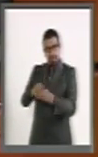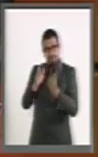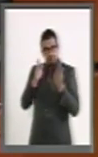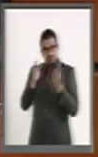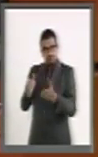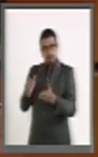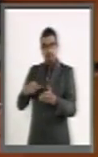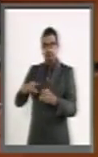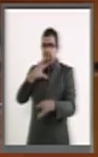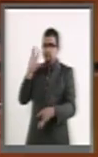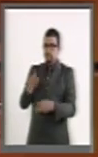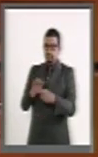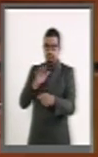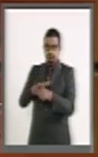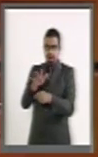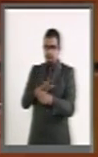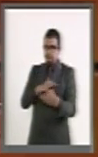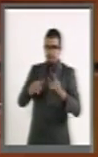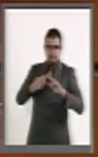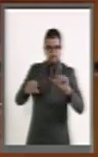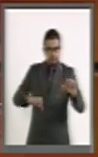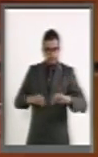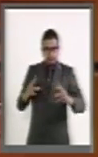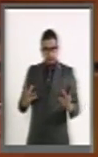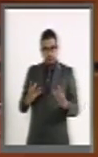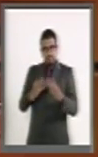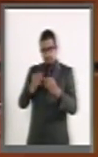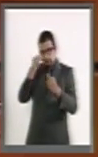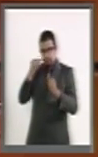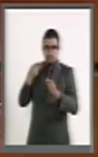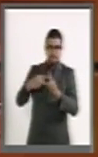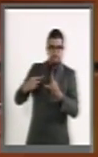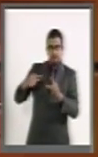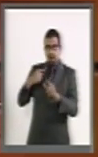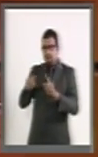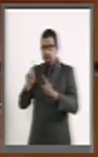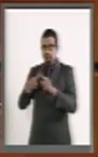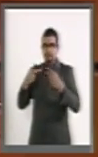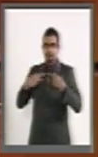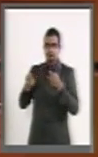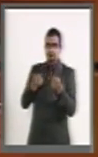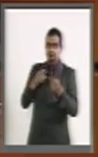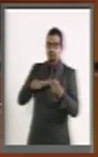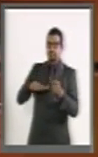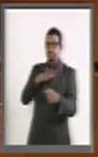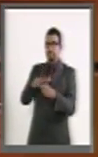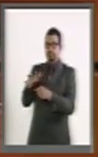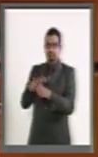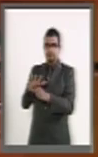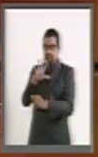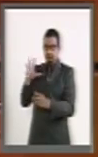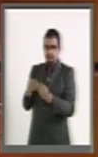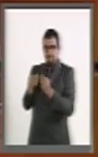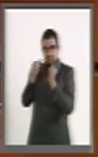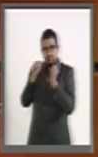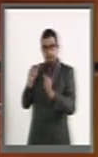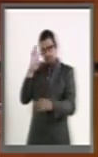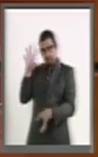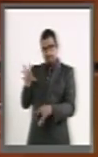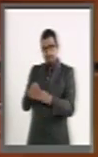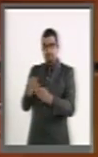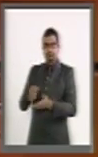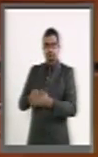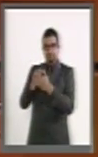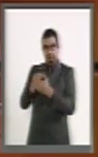una integralidad de las acciones y de los mecanismos de medición, de control y adherencia al tratamiento, así